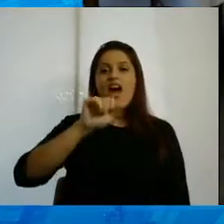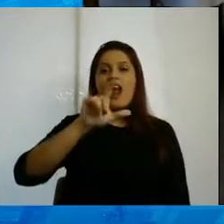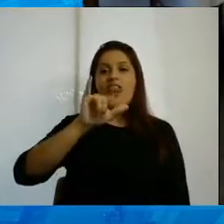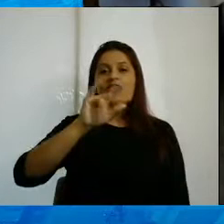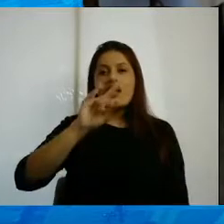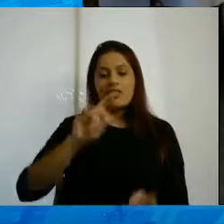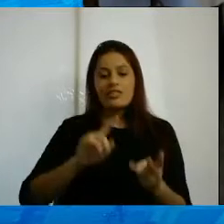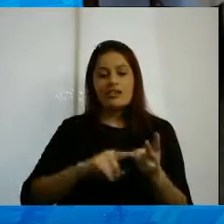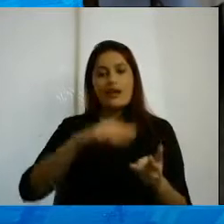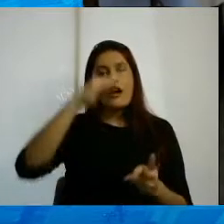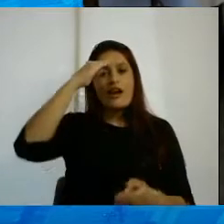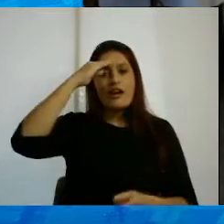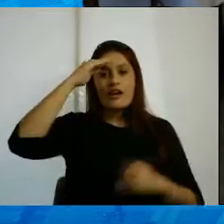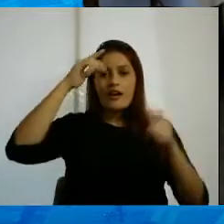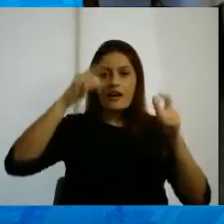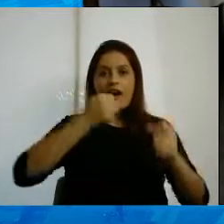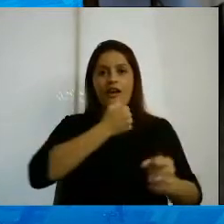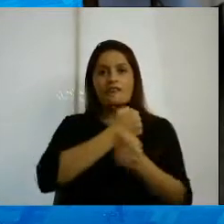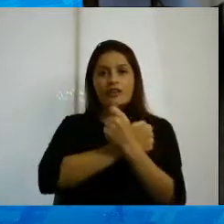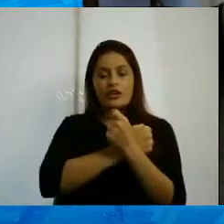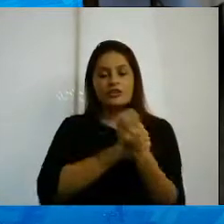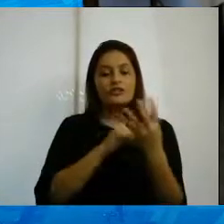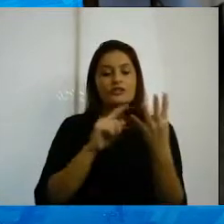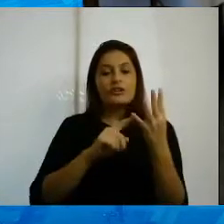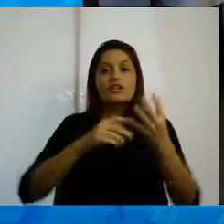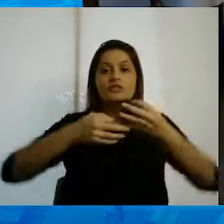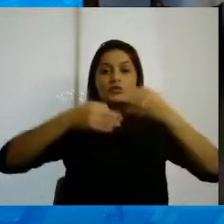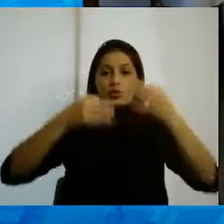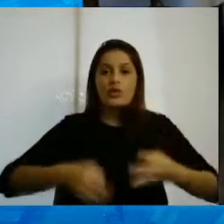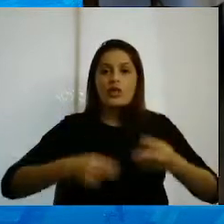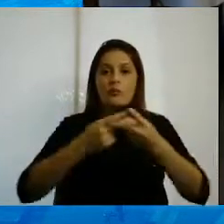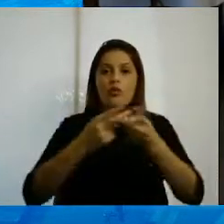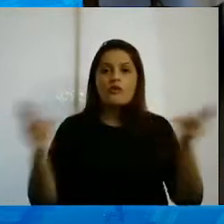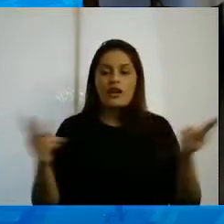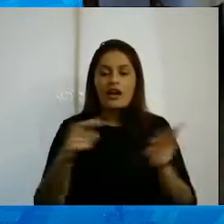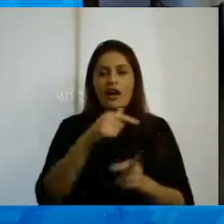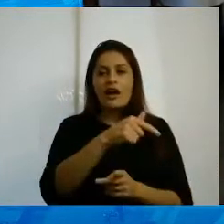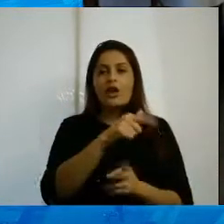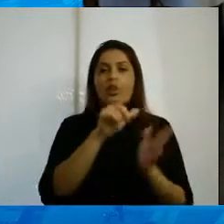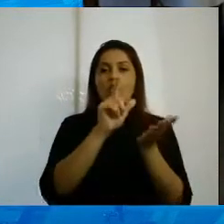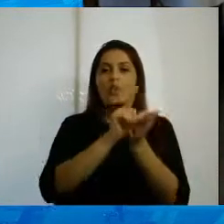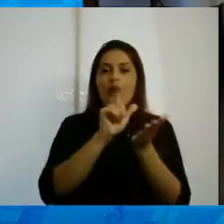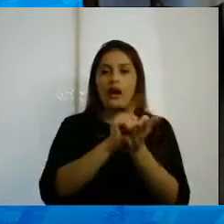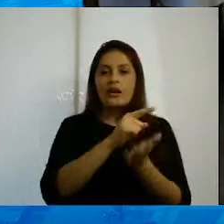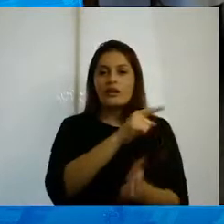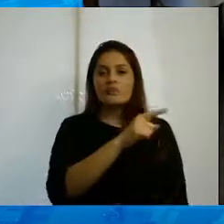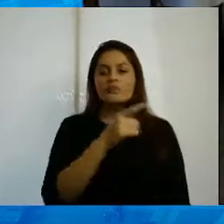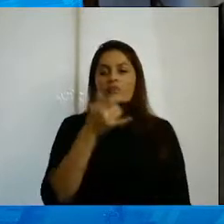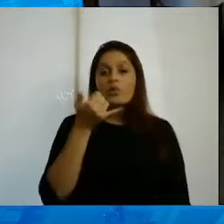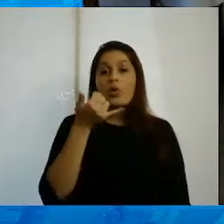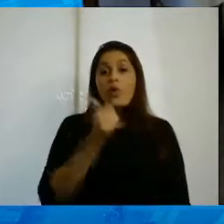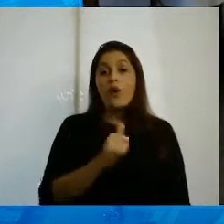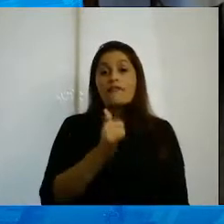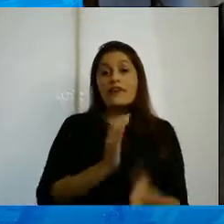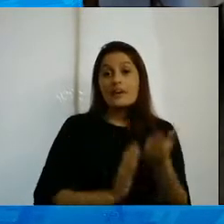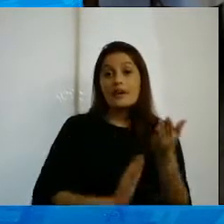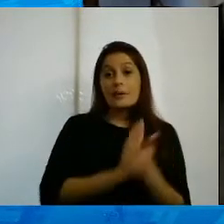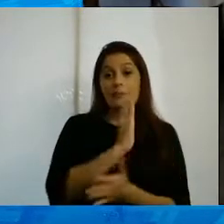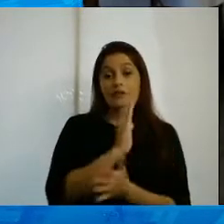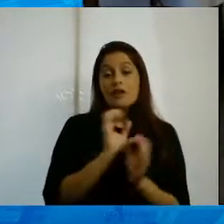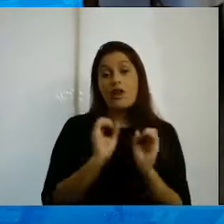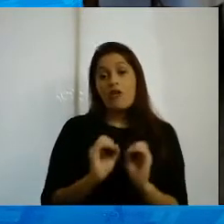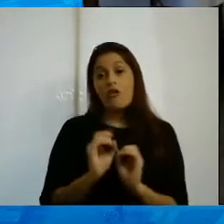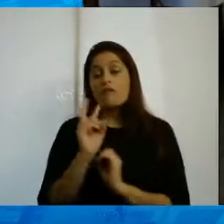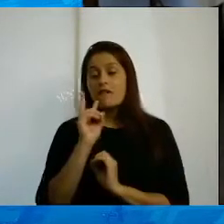para poder tener un apoyo durante el día o durante ese día que va a ser más conflictivo, que puede ser el jueves que comienza o el mismo viernes.